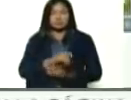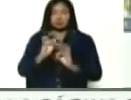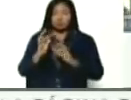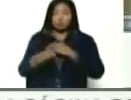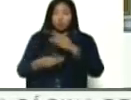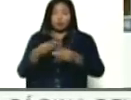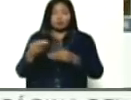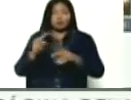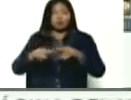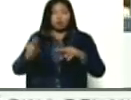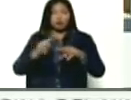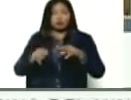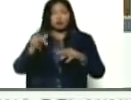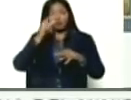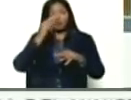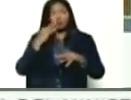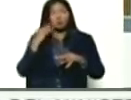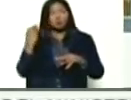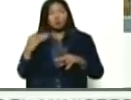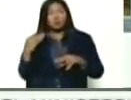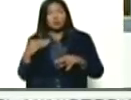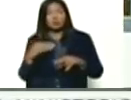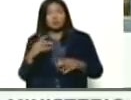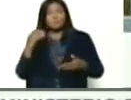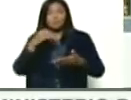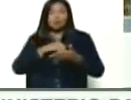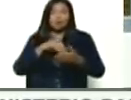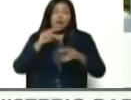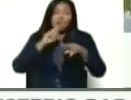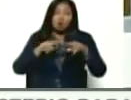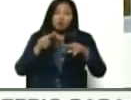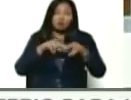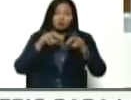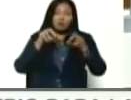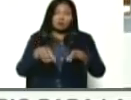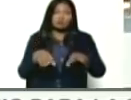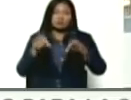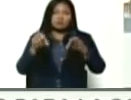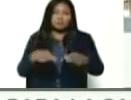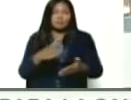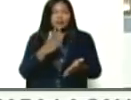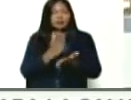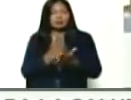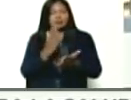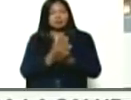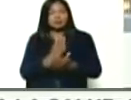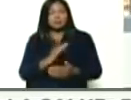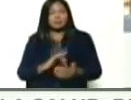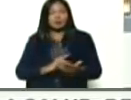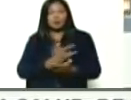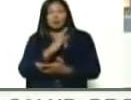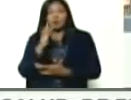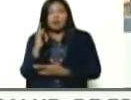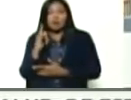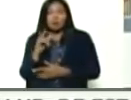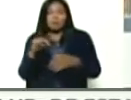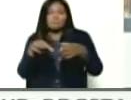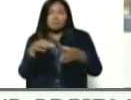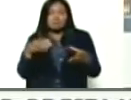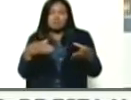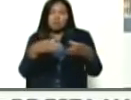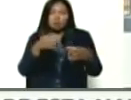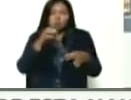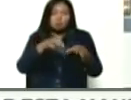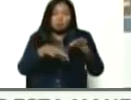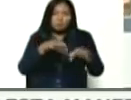las niñas si uno pone a los niños a sembrar siempre un árbol una matica por aquí una matica